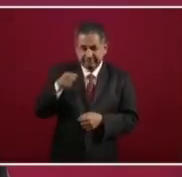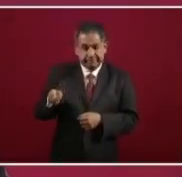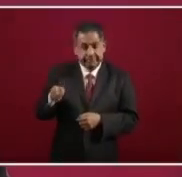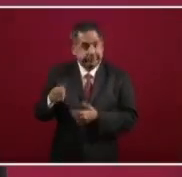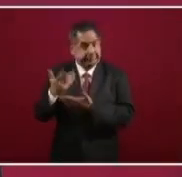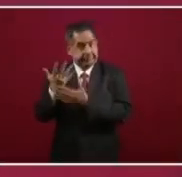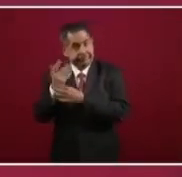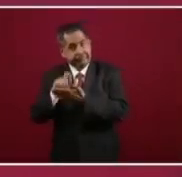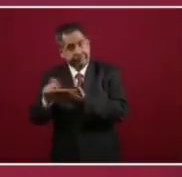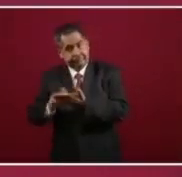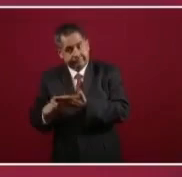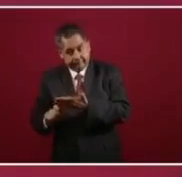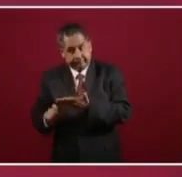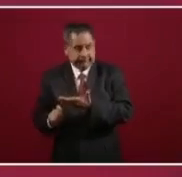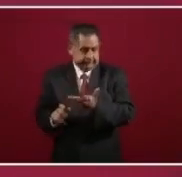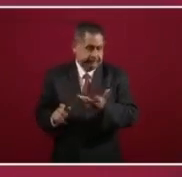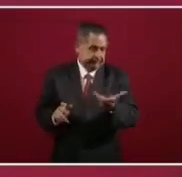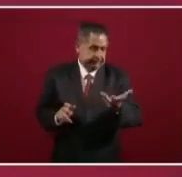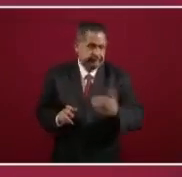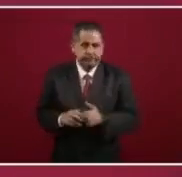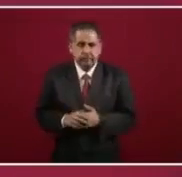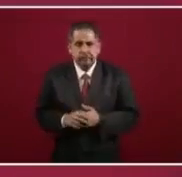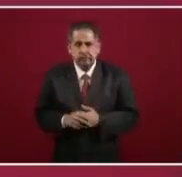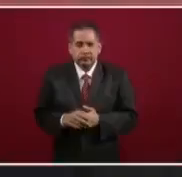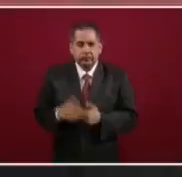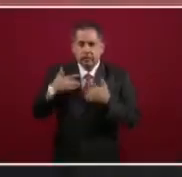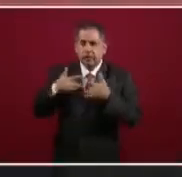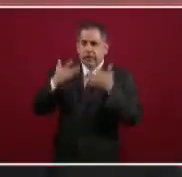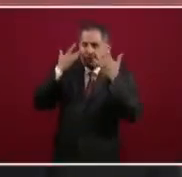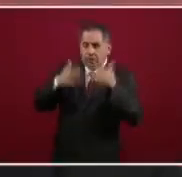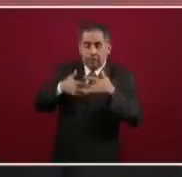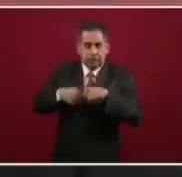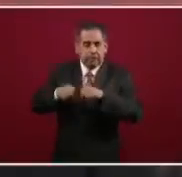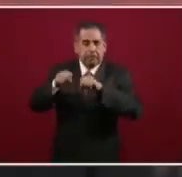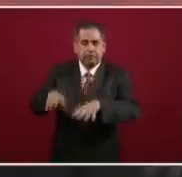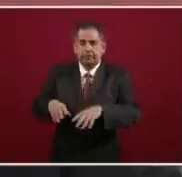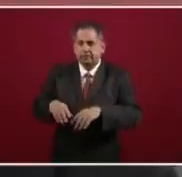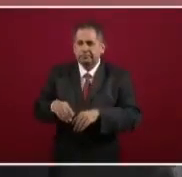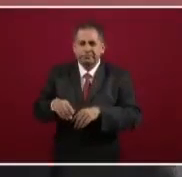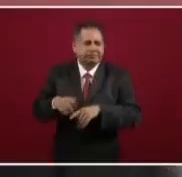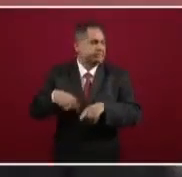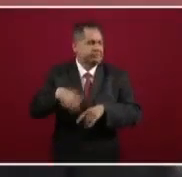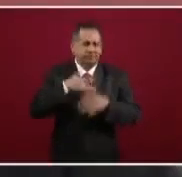entonces y le renunciaban todos